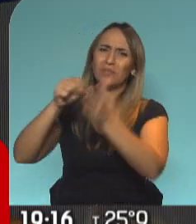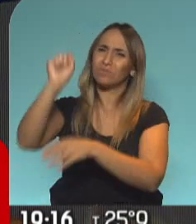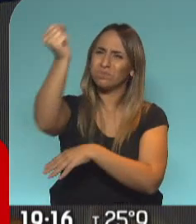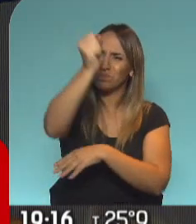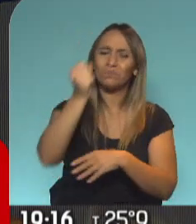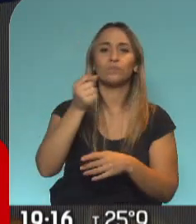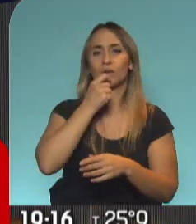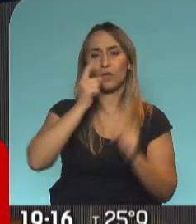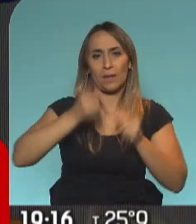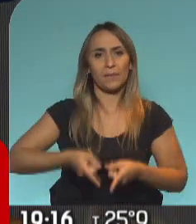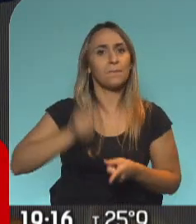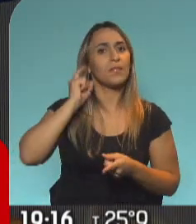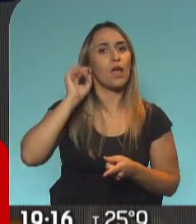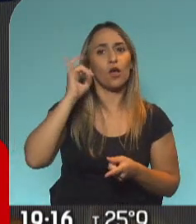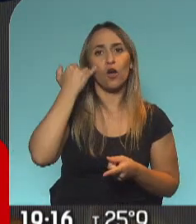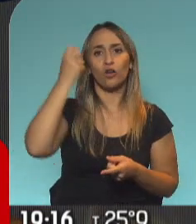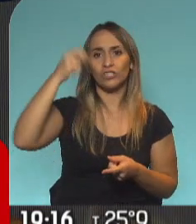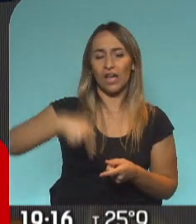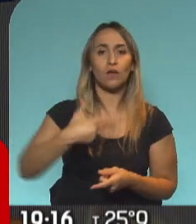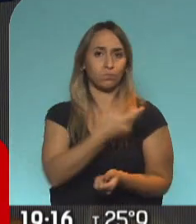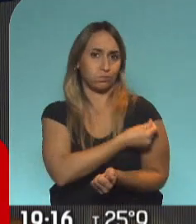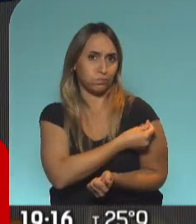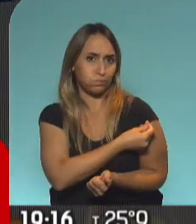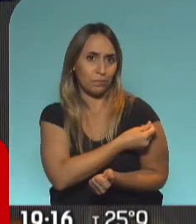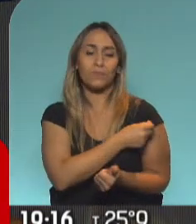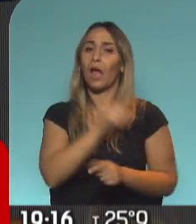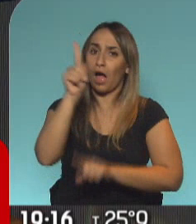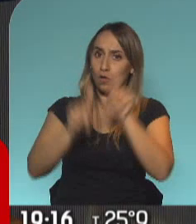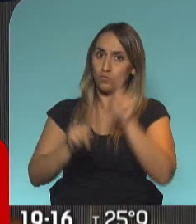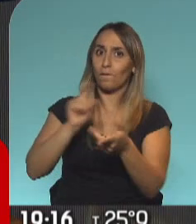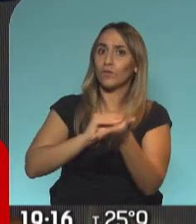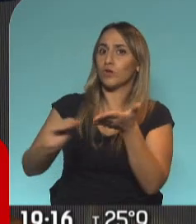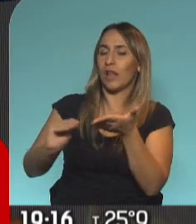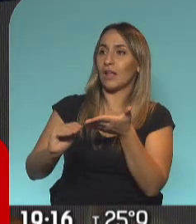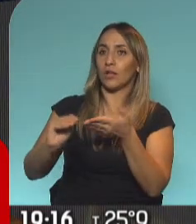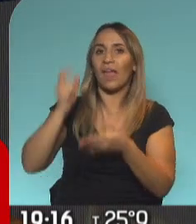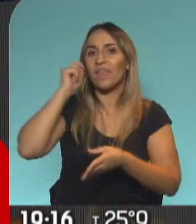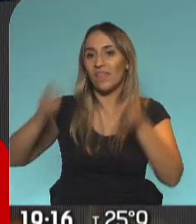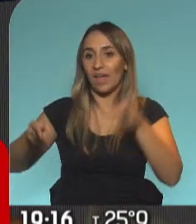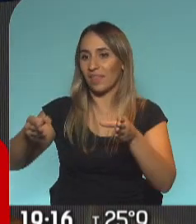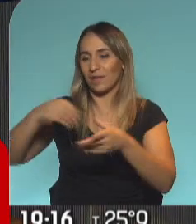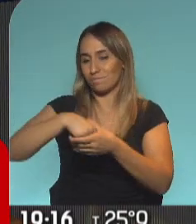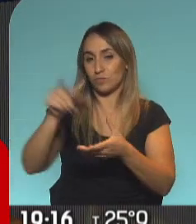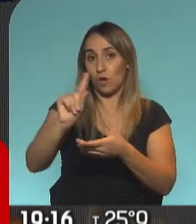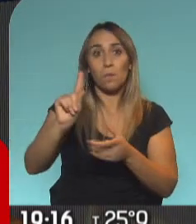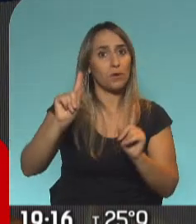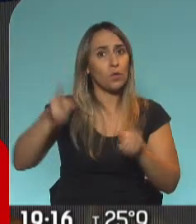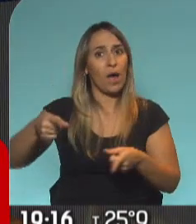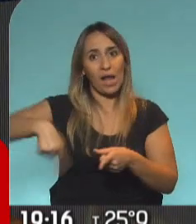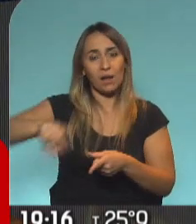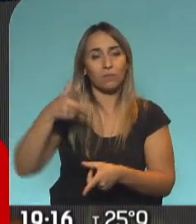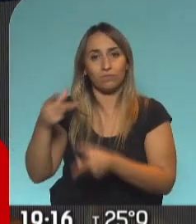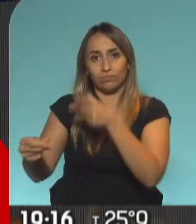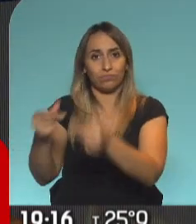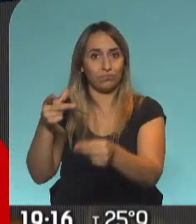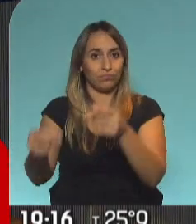60 años vacunado en provincia de Buenos Aires. Hemos visto a algunos funcionarios que no estaban en esa franja etaria, pero era una manera de decir, creo